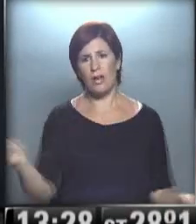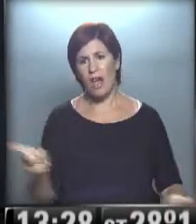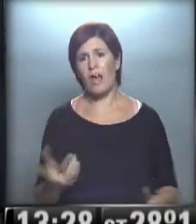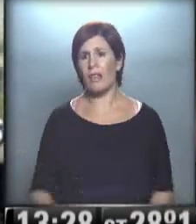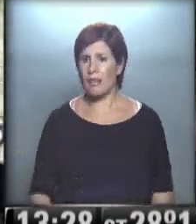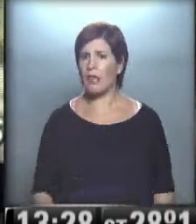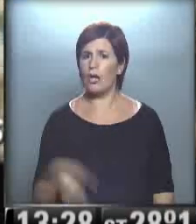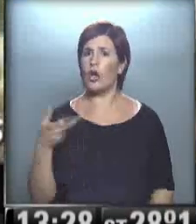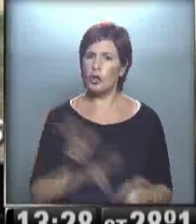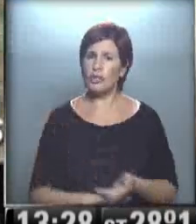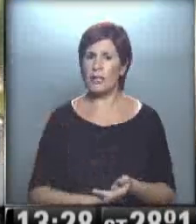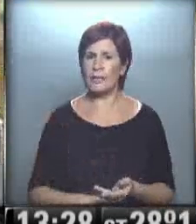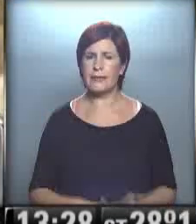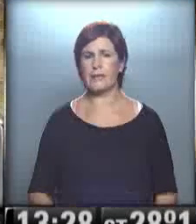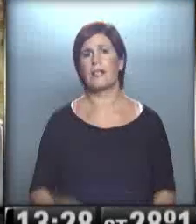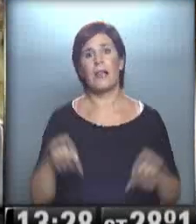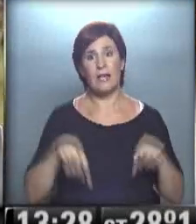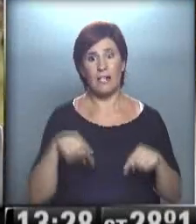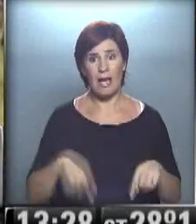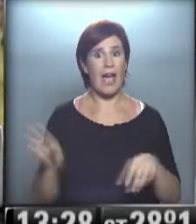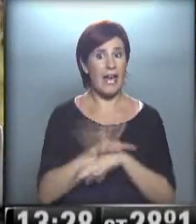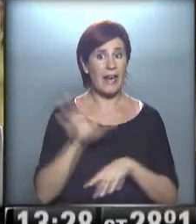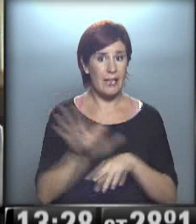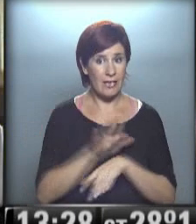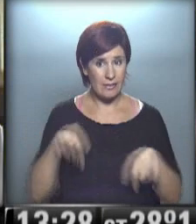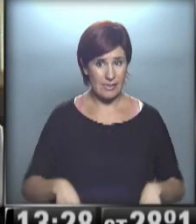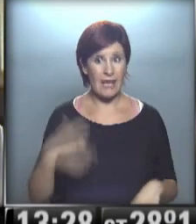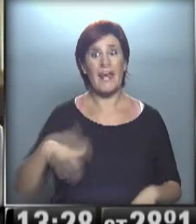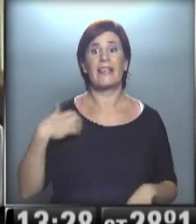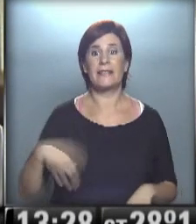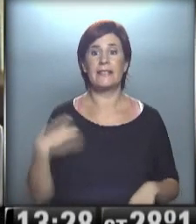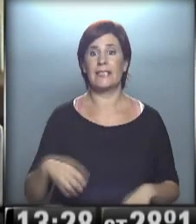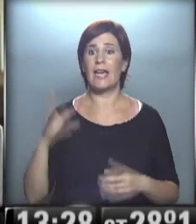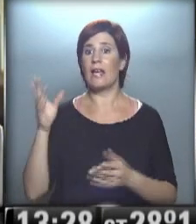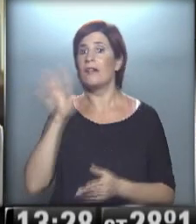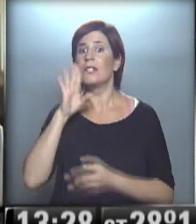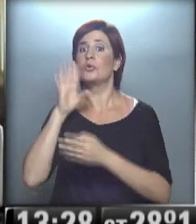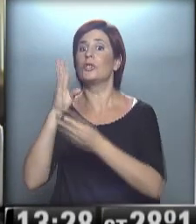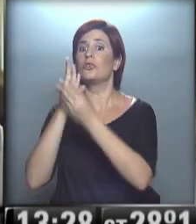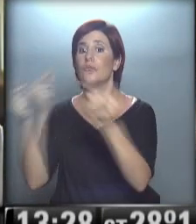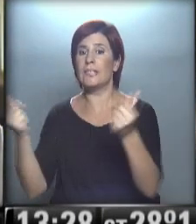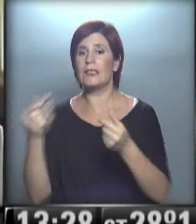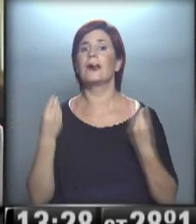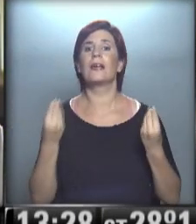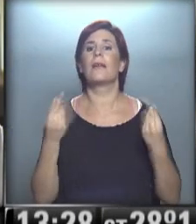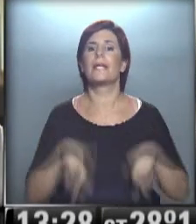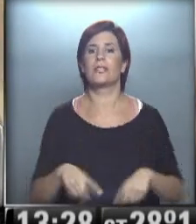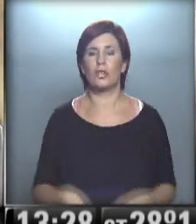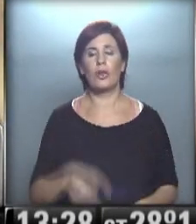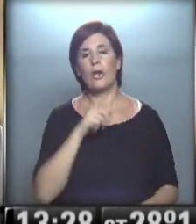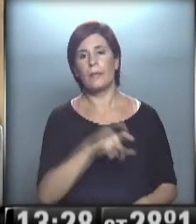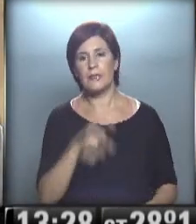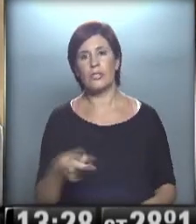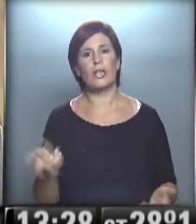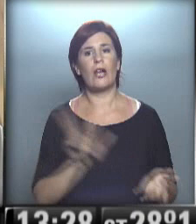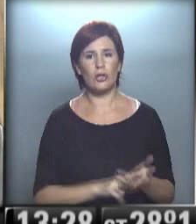que tiene que ver con la taquilla. Aquí en nuestro país, ¿qué es lo que pasó después del efecto Oscar? Bueno, pasa que la gente elige ir a ver las